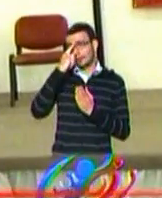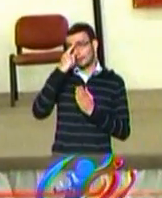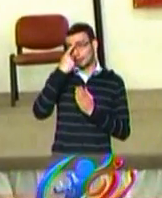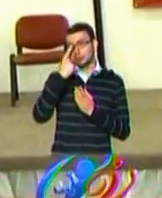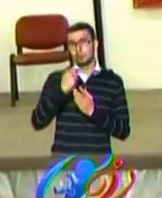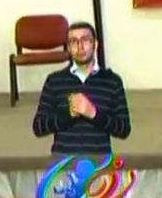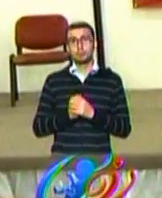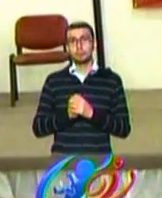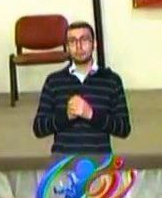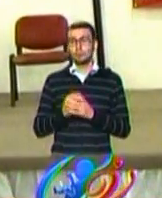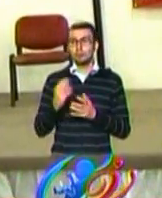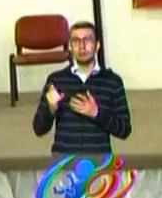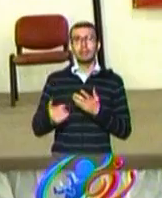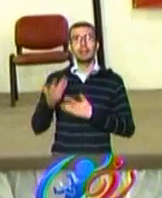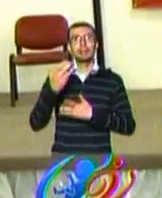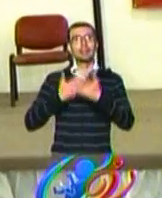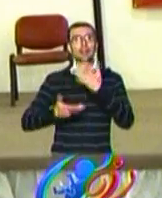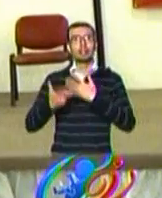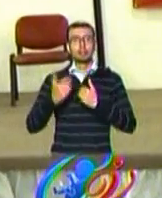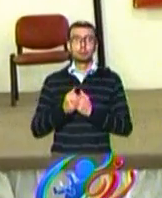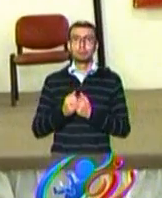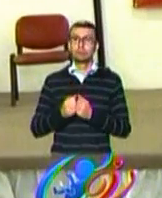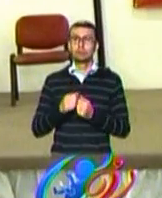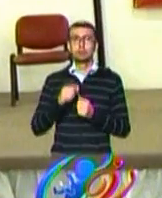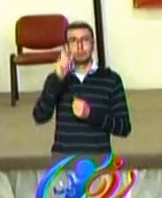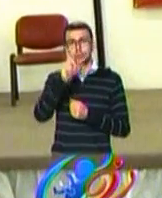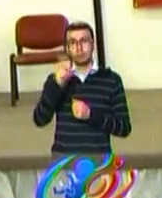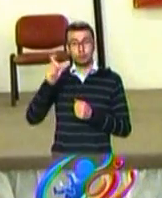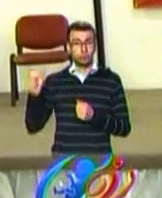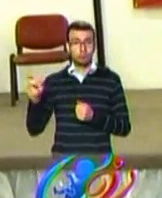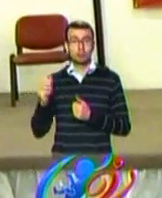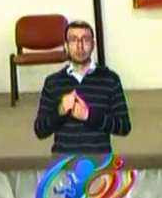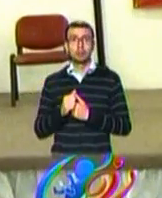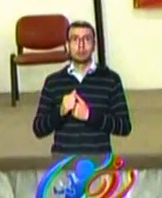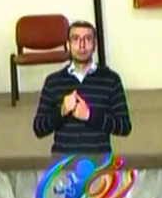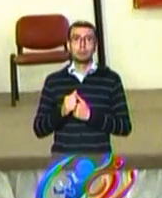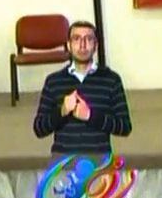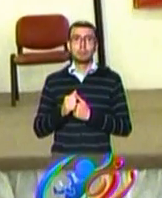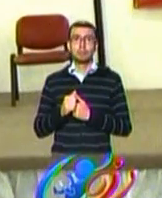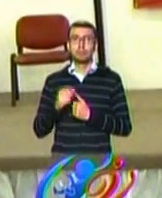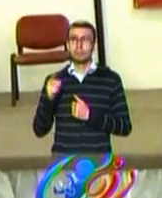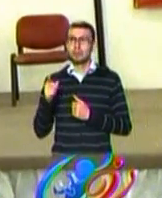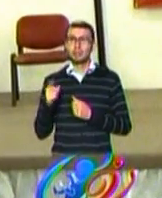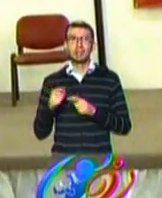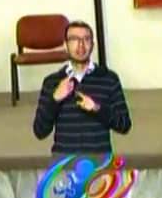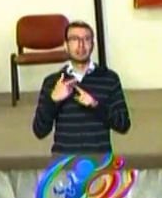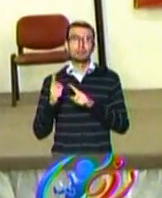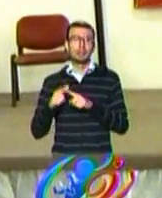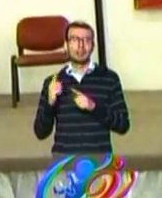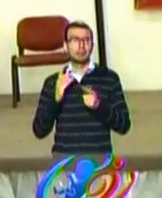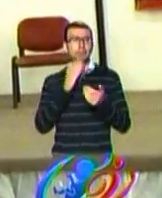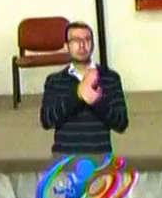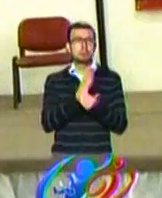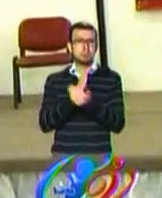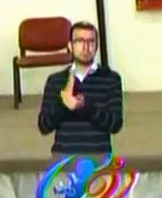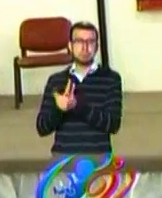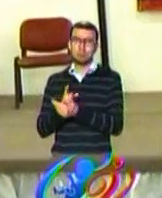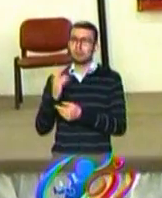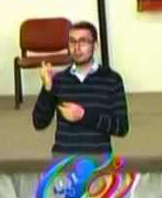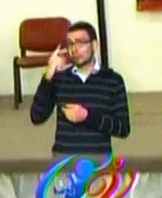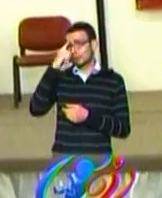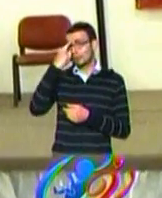digamos interactuando con unos monasterios, con personas que están yendo a diferentes prácticas en la